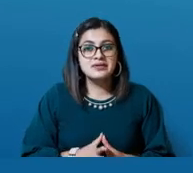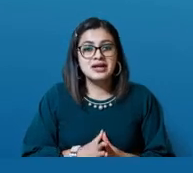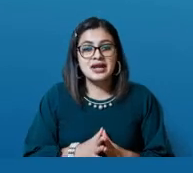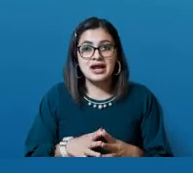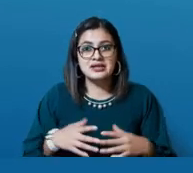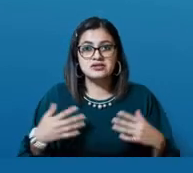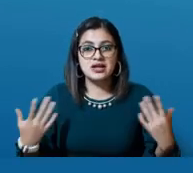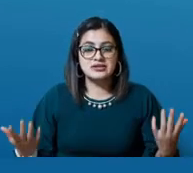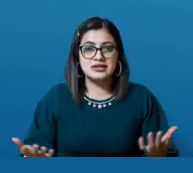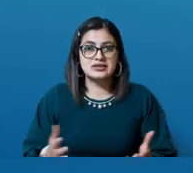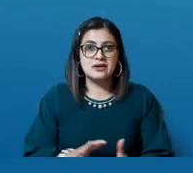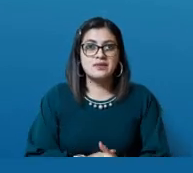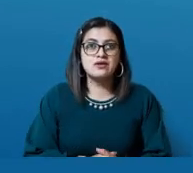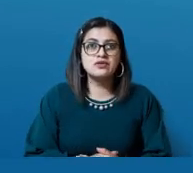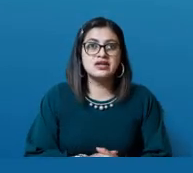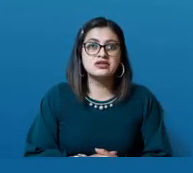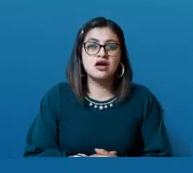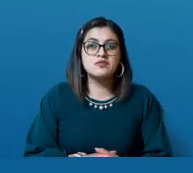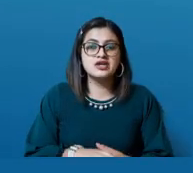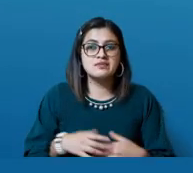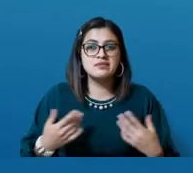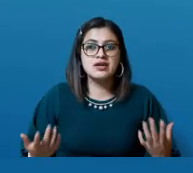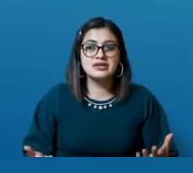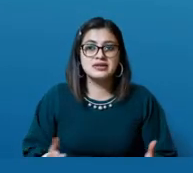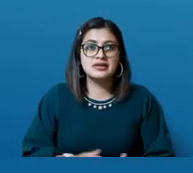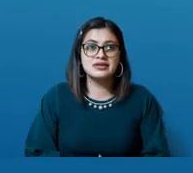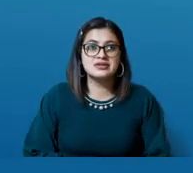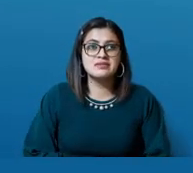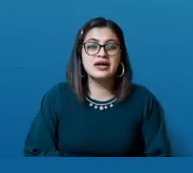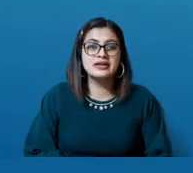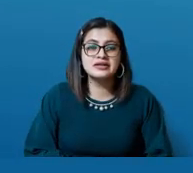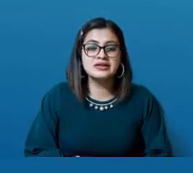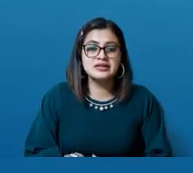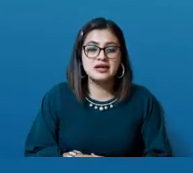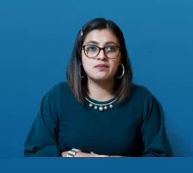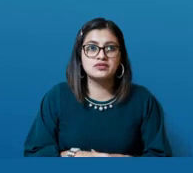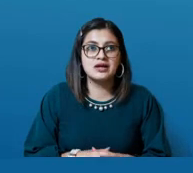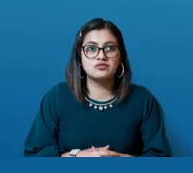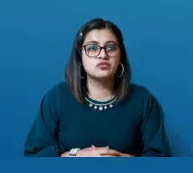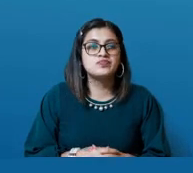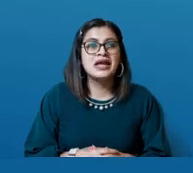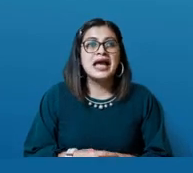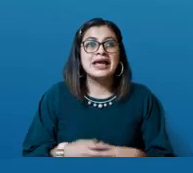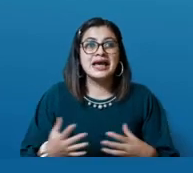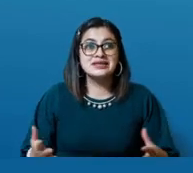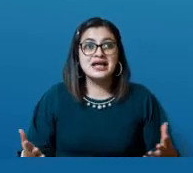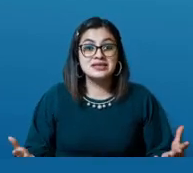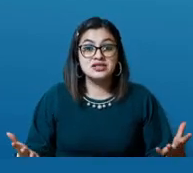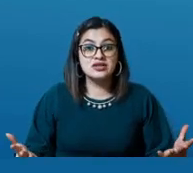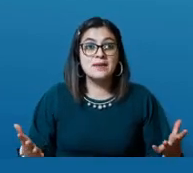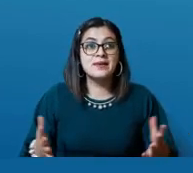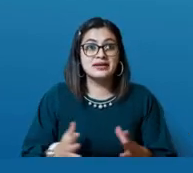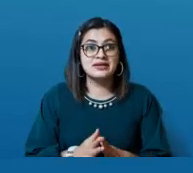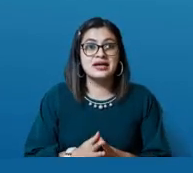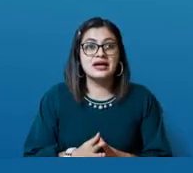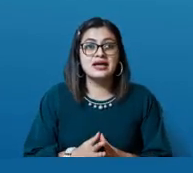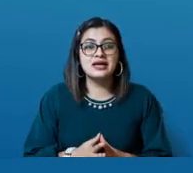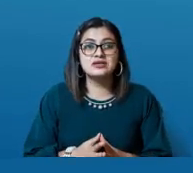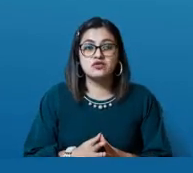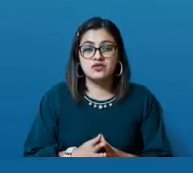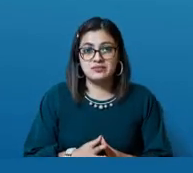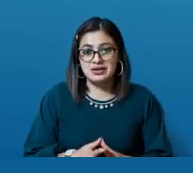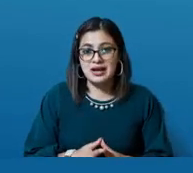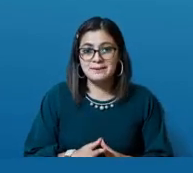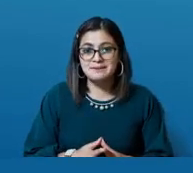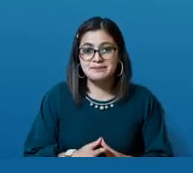Pero también les realizo las siguientes preguntas. Observemos las siguientes imágenes y respondamos. ¿Qué tradiciones practican